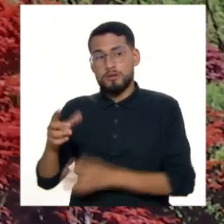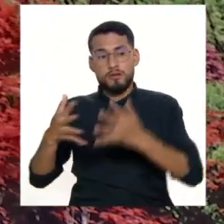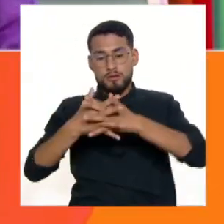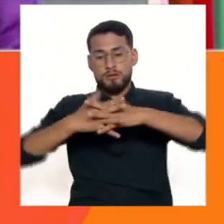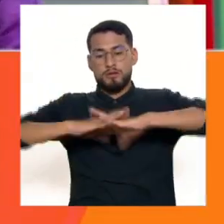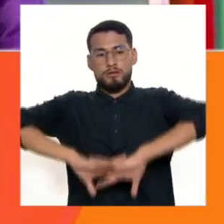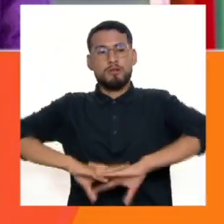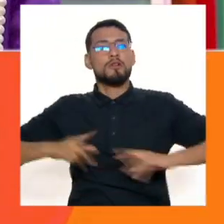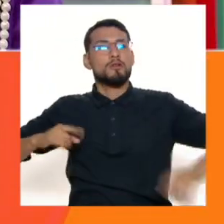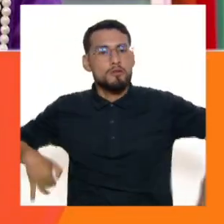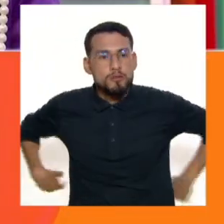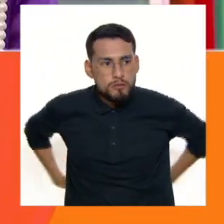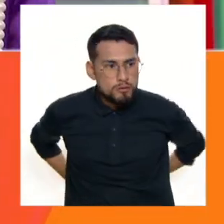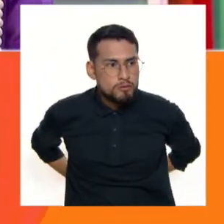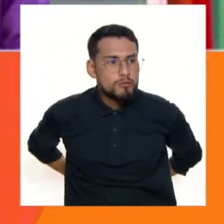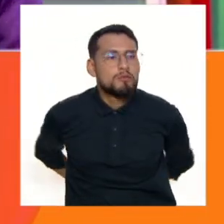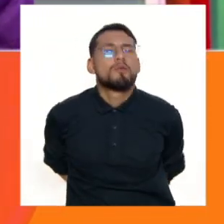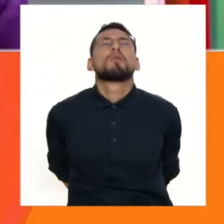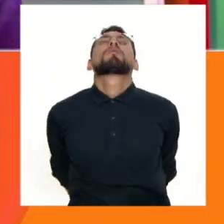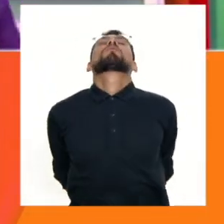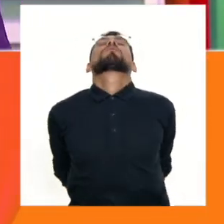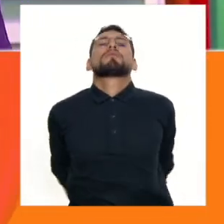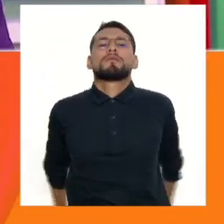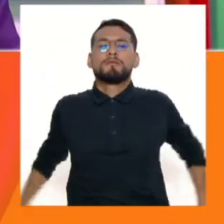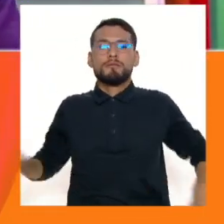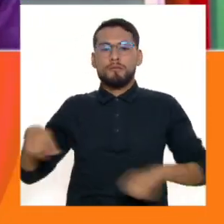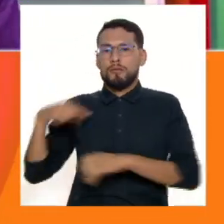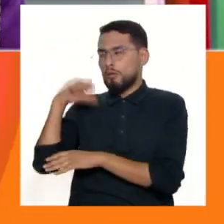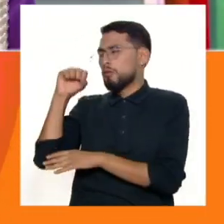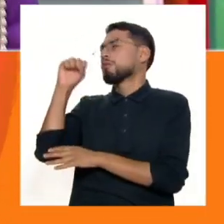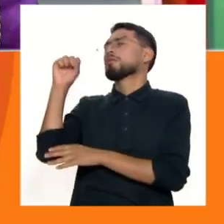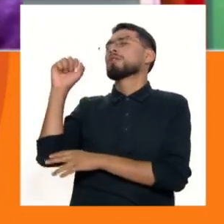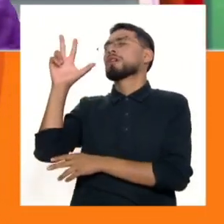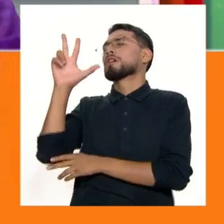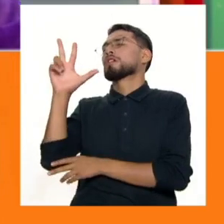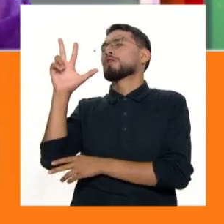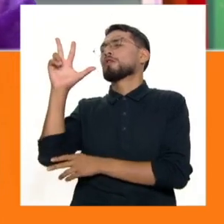pechito hacia adelante y la cabeza hacia atrás, relaja.